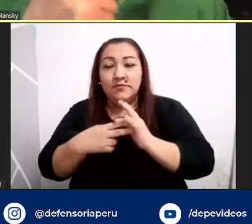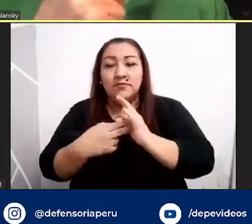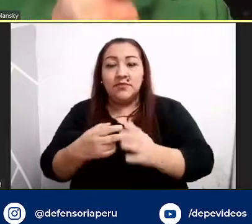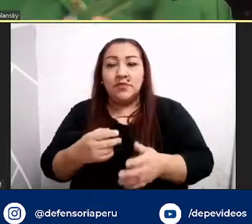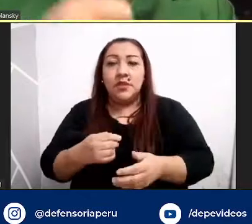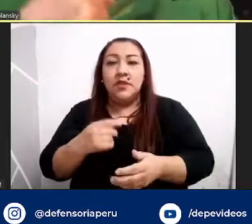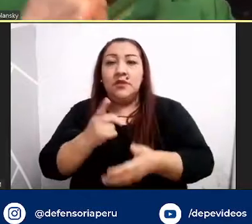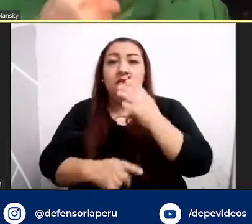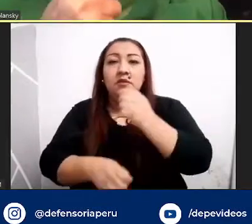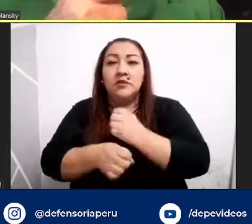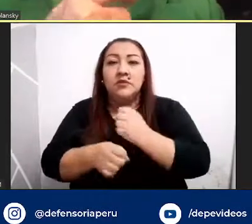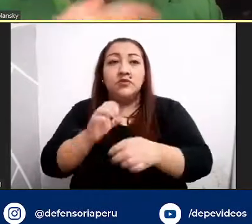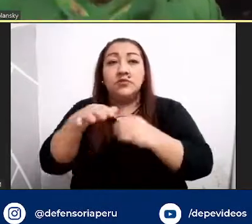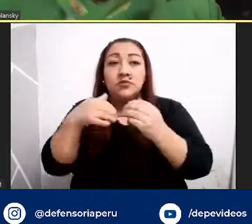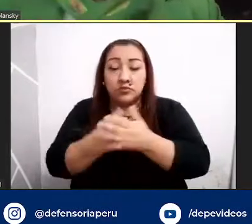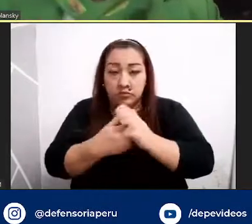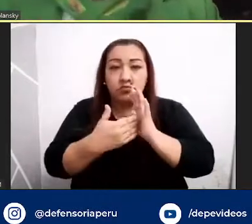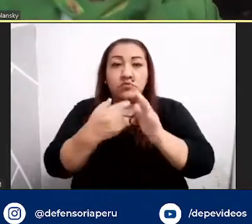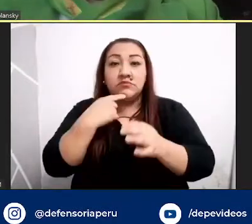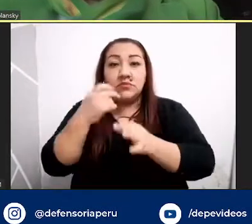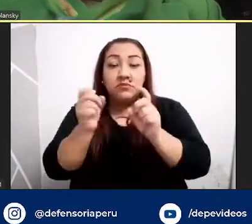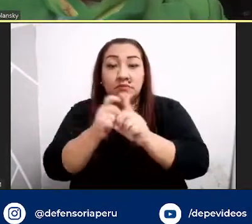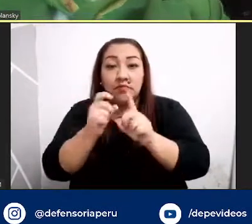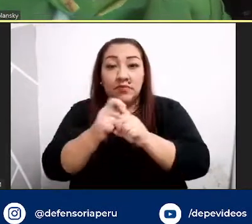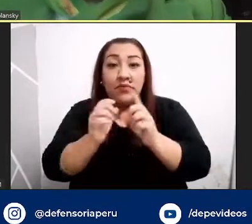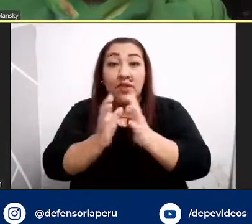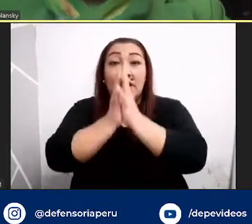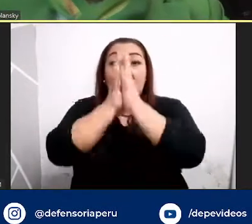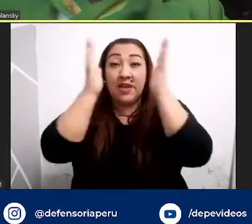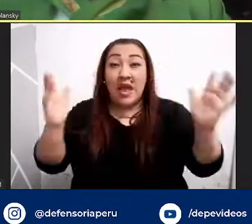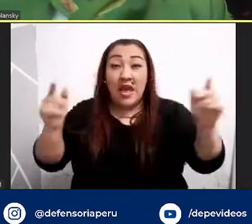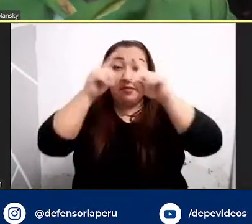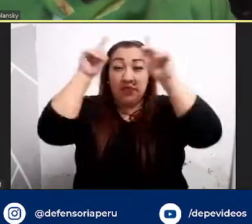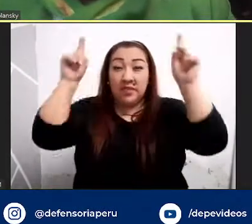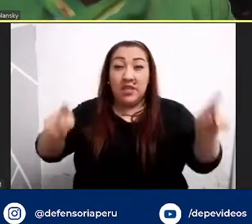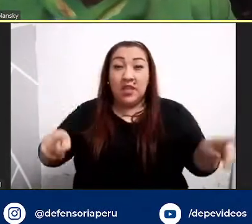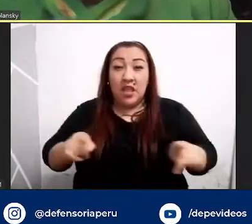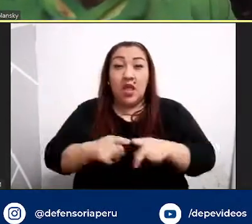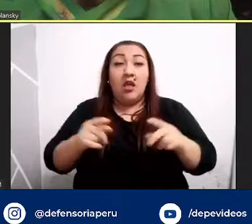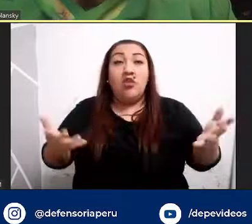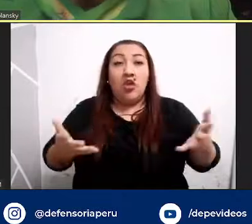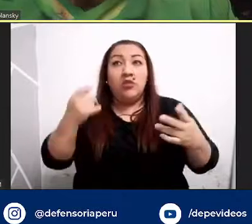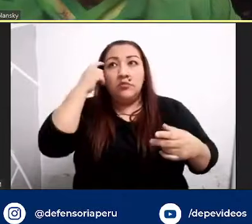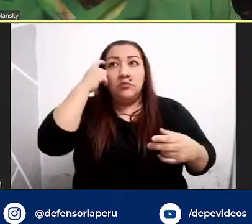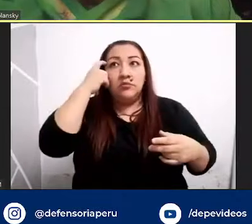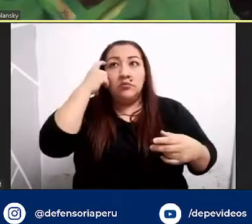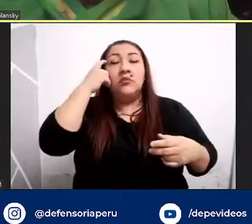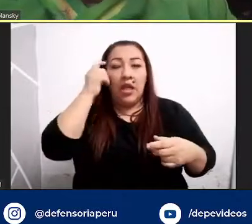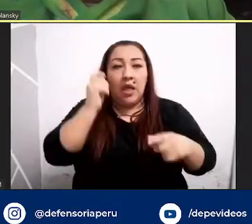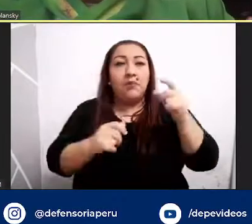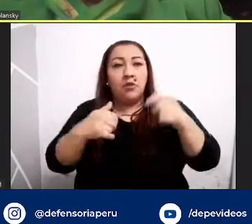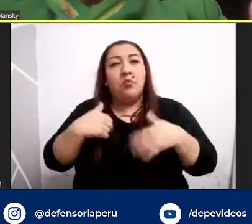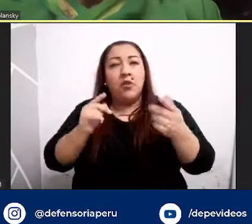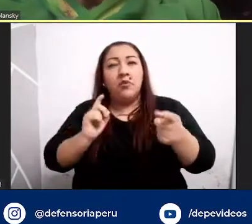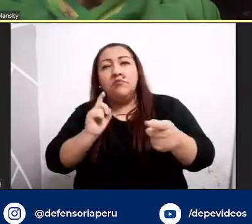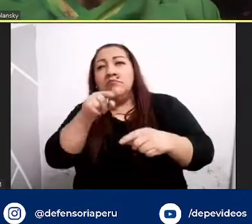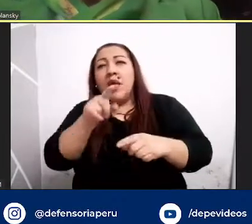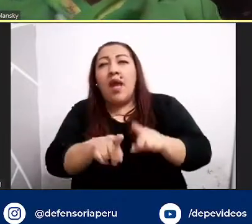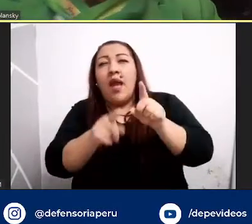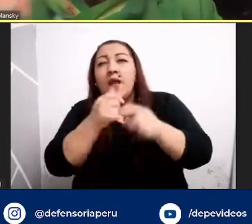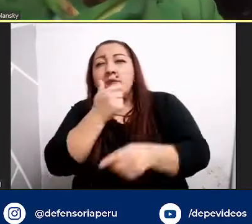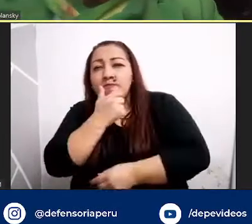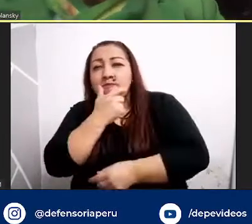la metáfora. Es un gran ventanal donde los ciudadanos sabemos que algo nos